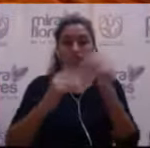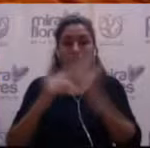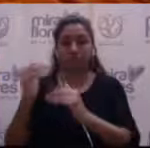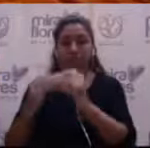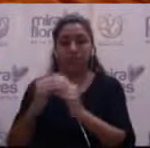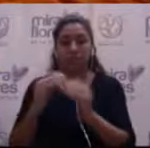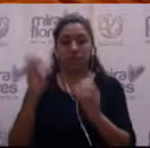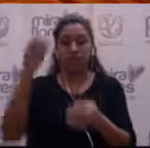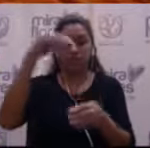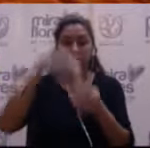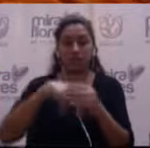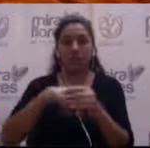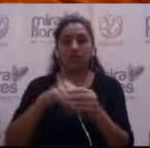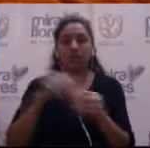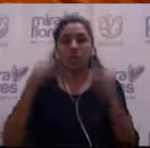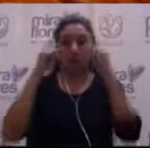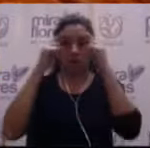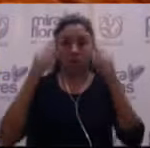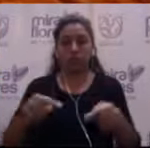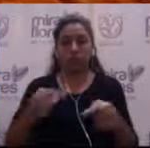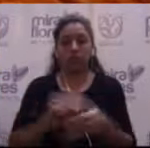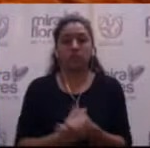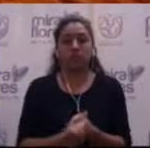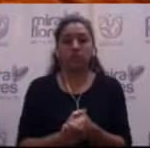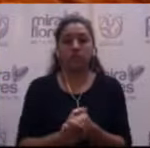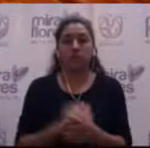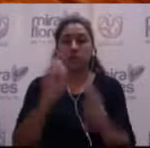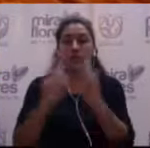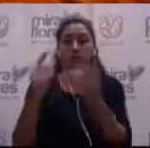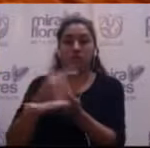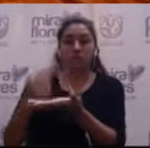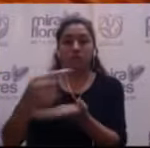forma parte integrante del presente acuerdo. Al debate.